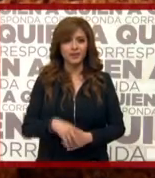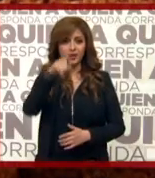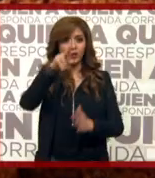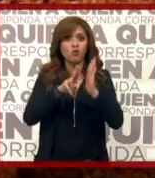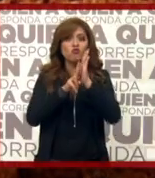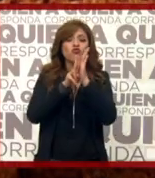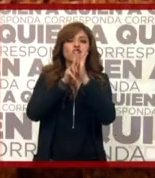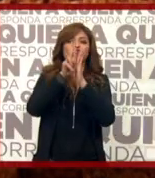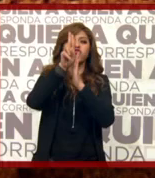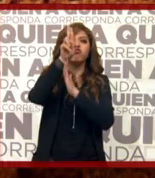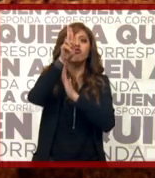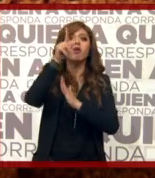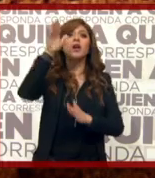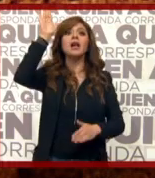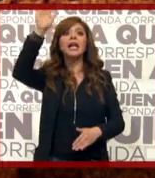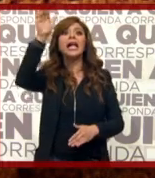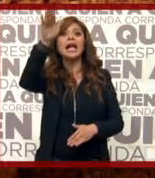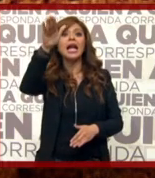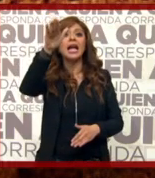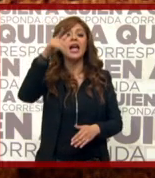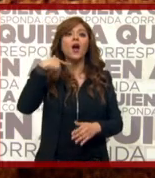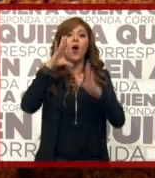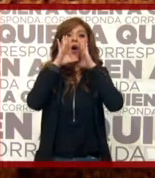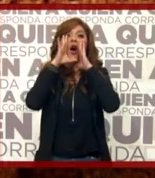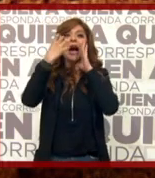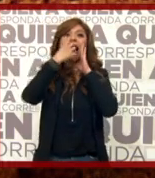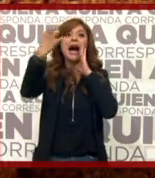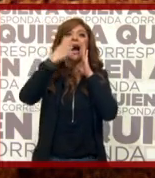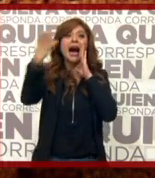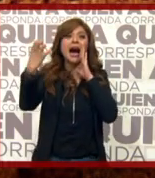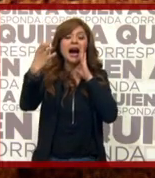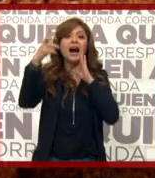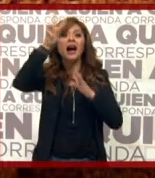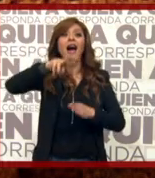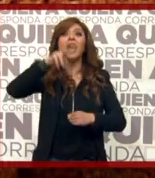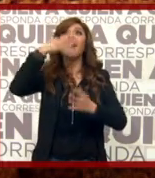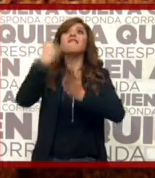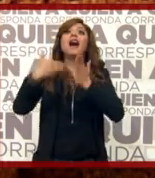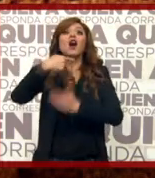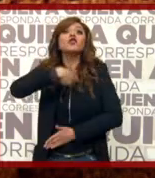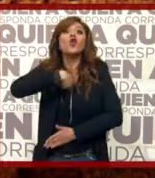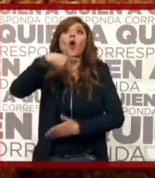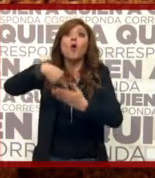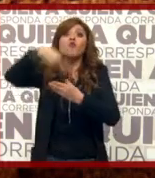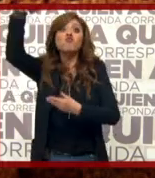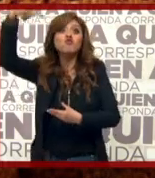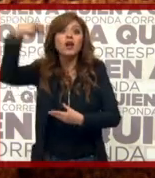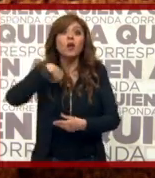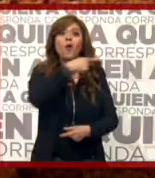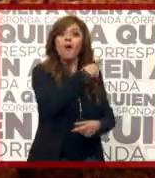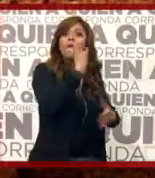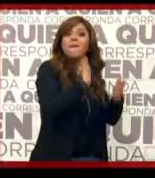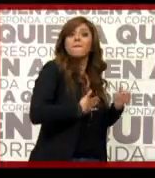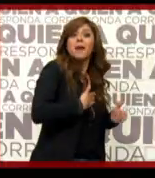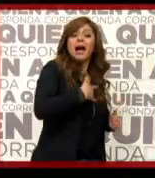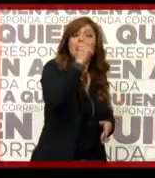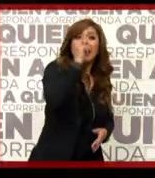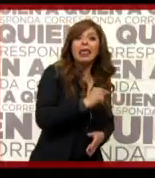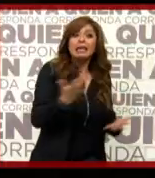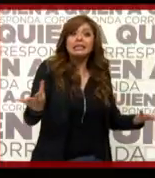México muchachos muchachos me les olvidé vamos baño